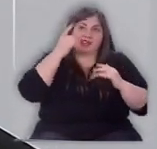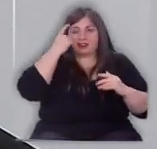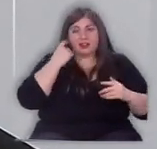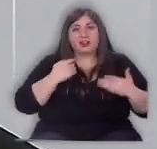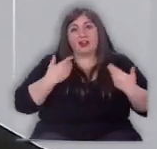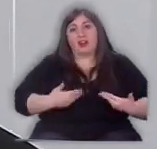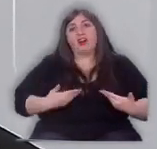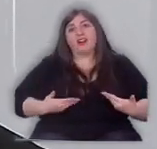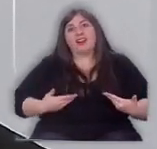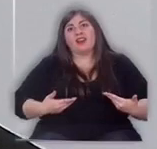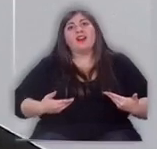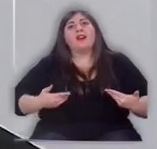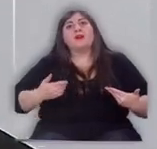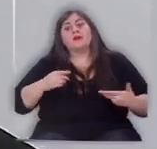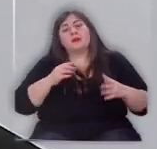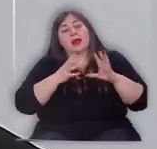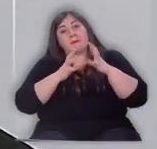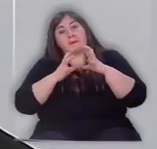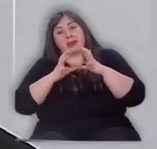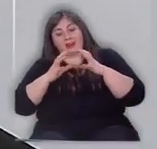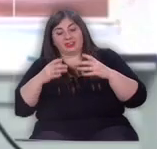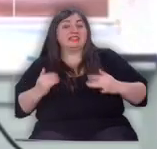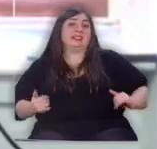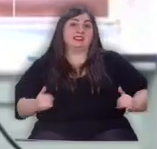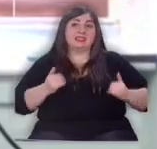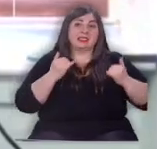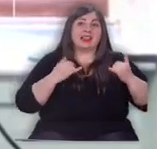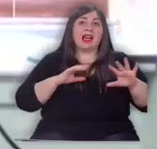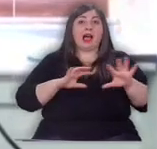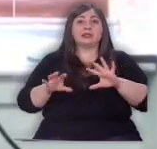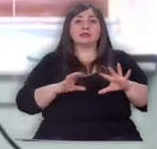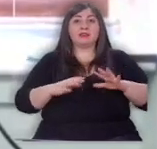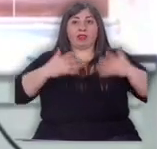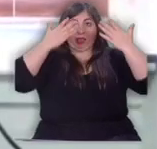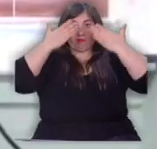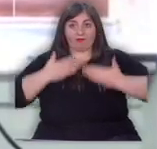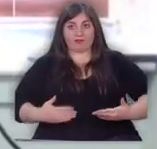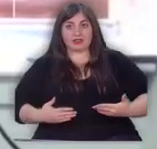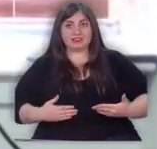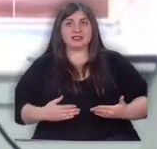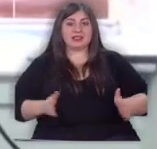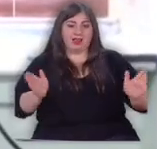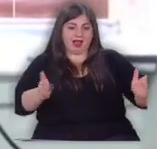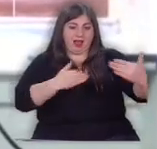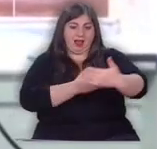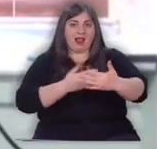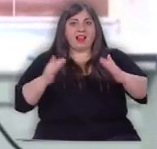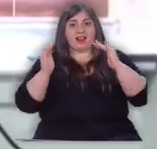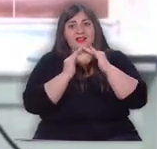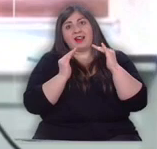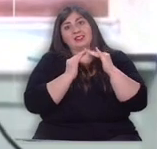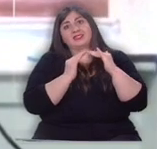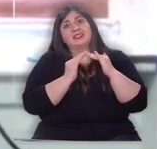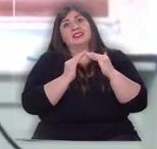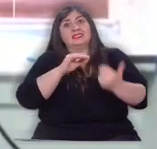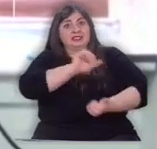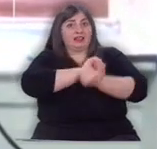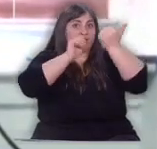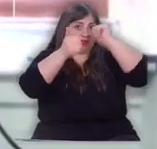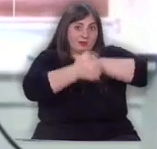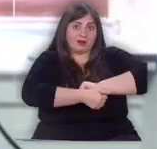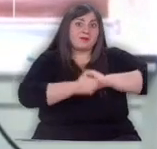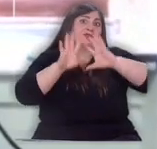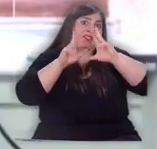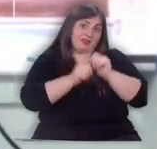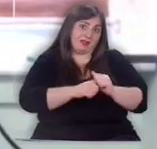el hecho de estar con una pelotita los entretiene. Hacer actividad física en 4 paredes se transforma en una dinámica